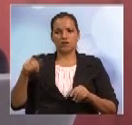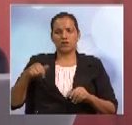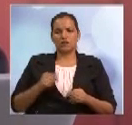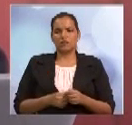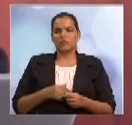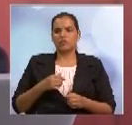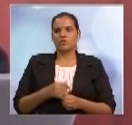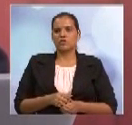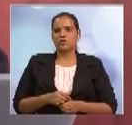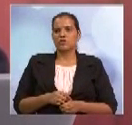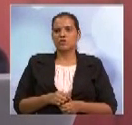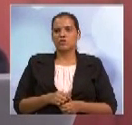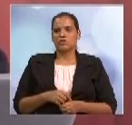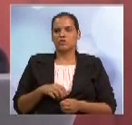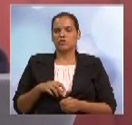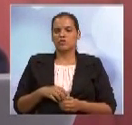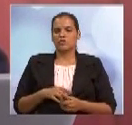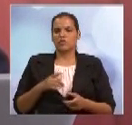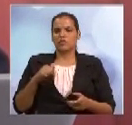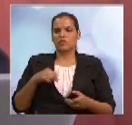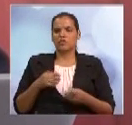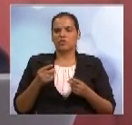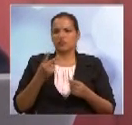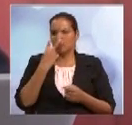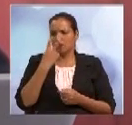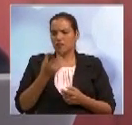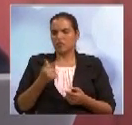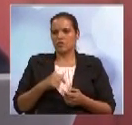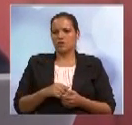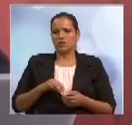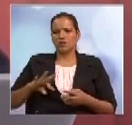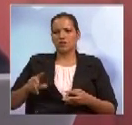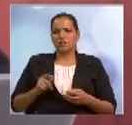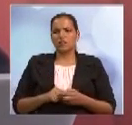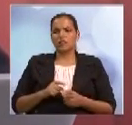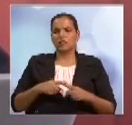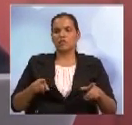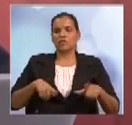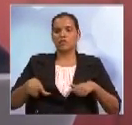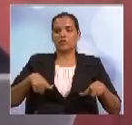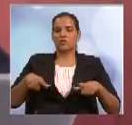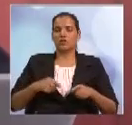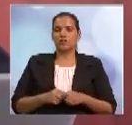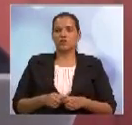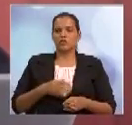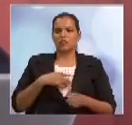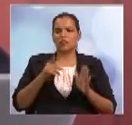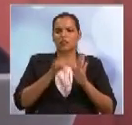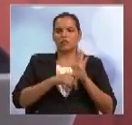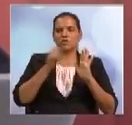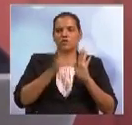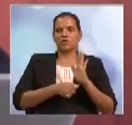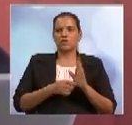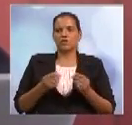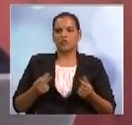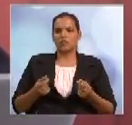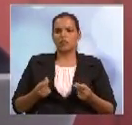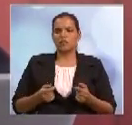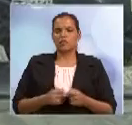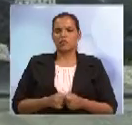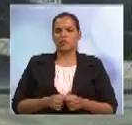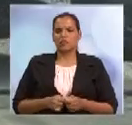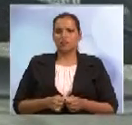los que son delitos flagrantes como asaltos radios estruches sean juzgados con celeridad